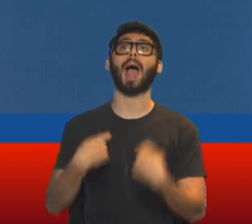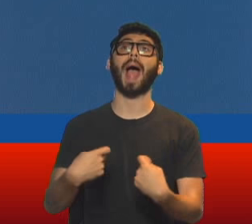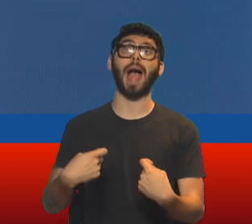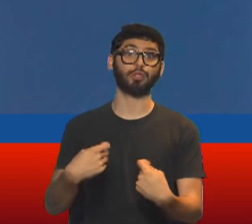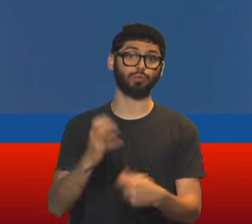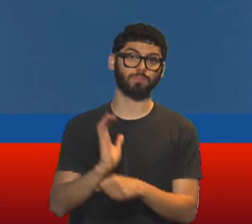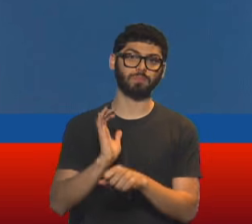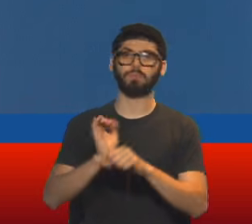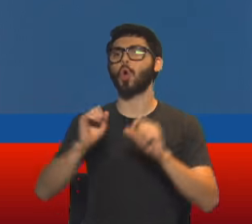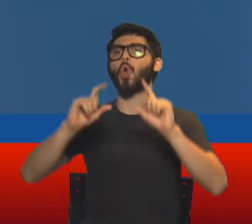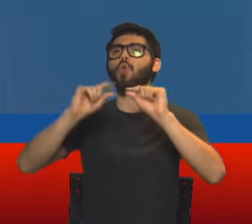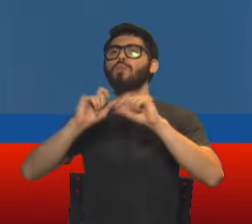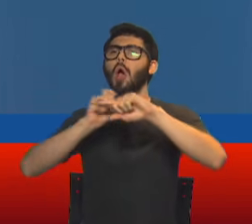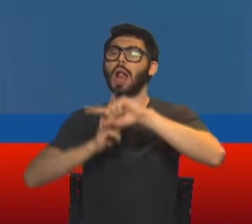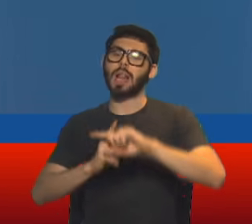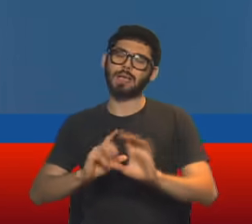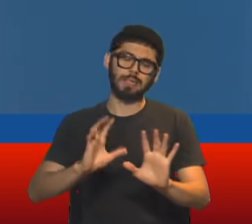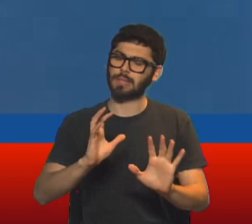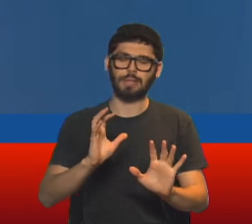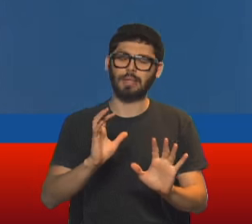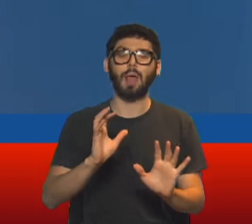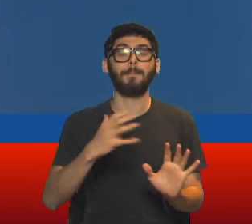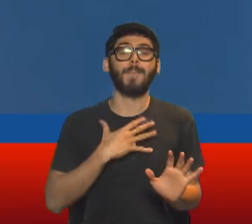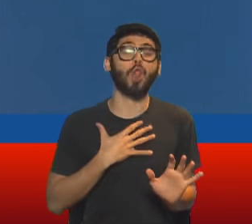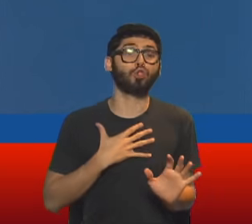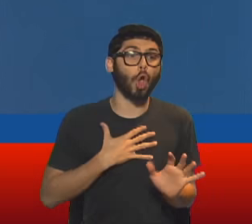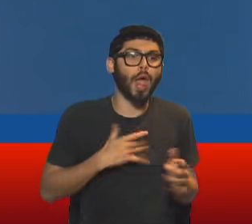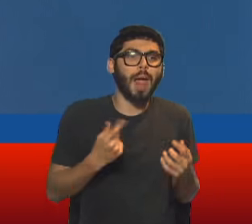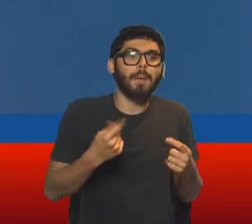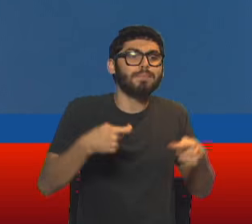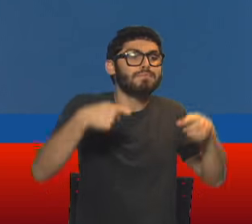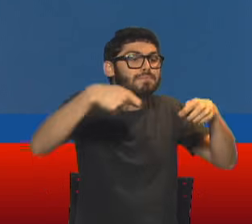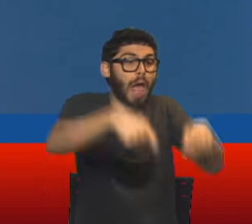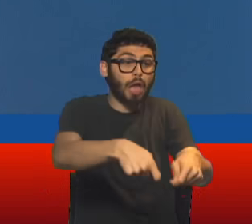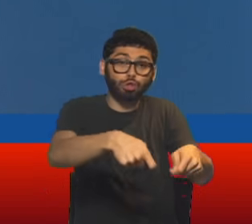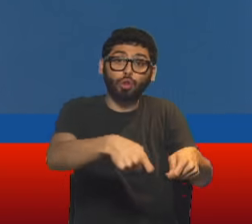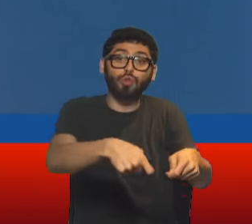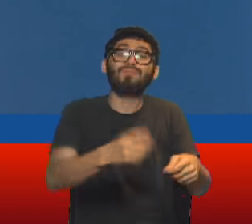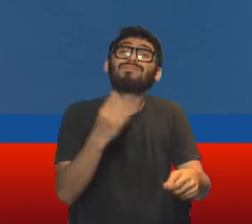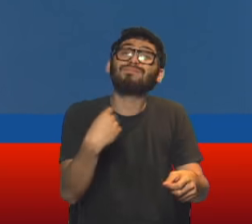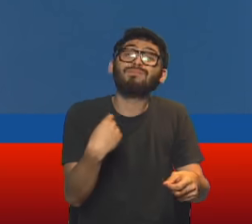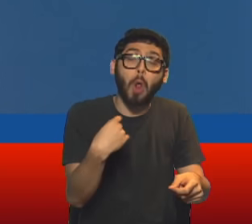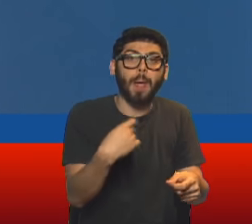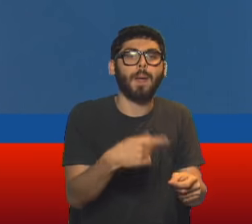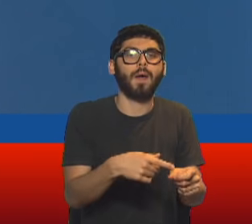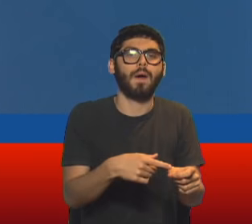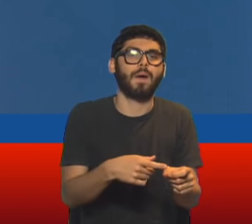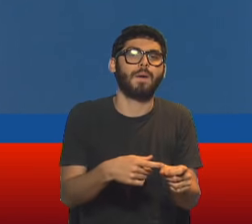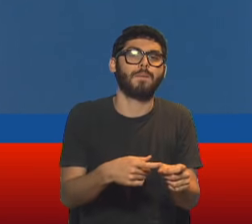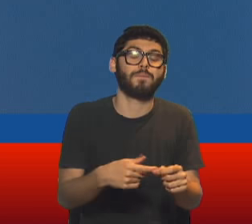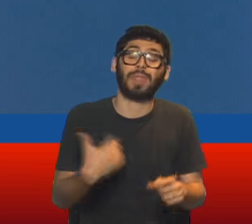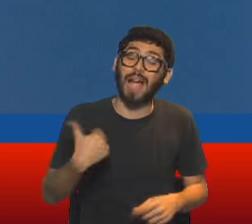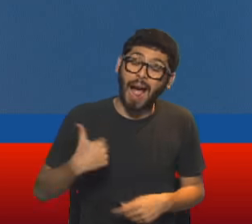forma de calcular los números para nosotros es una inversión porque en la argentina justamente a partir de una la